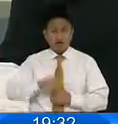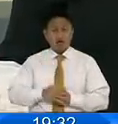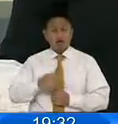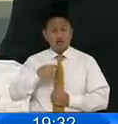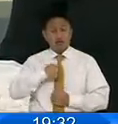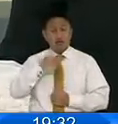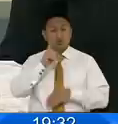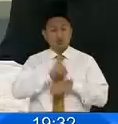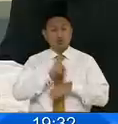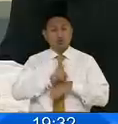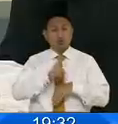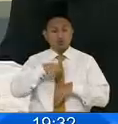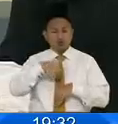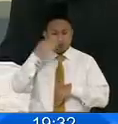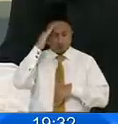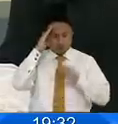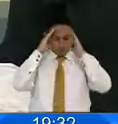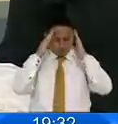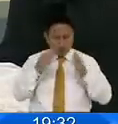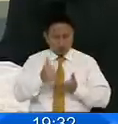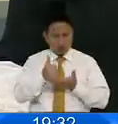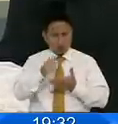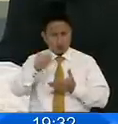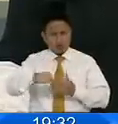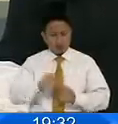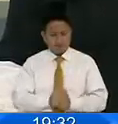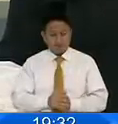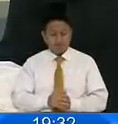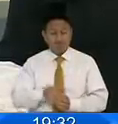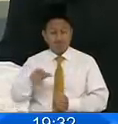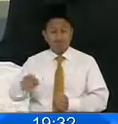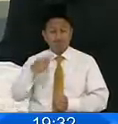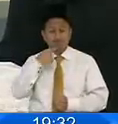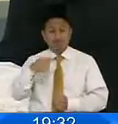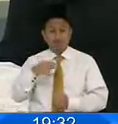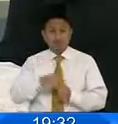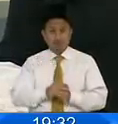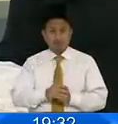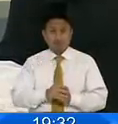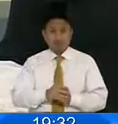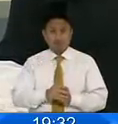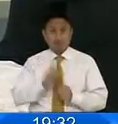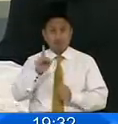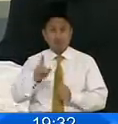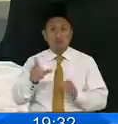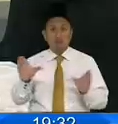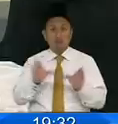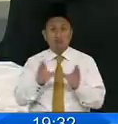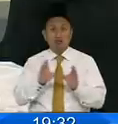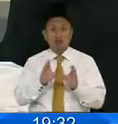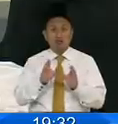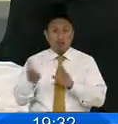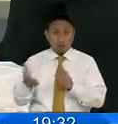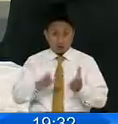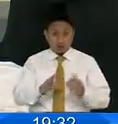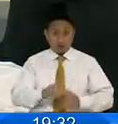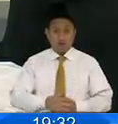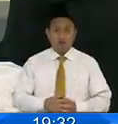como médico para atender al paciente. El sujeto mencionado no pudo extender el certificado de defunción.